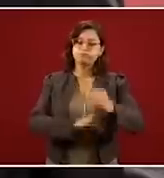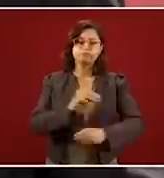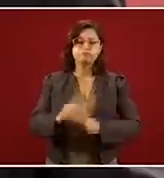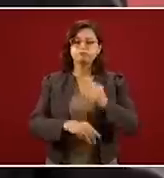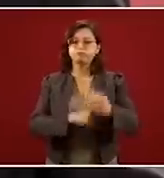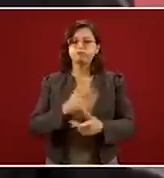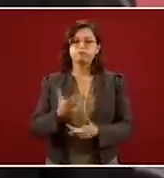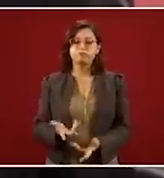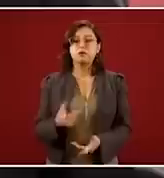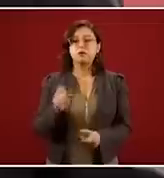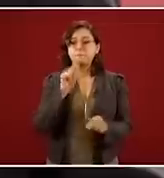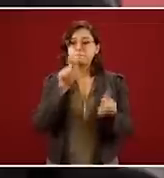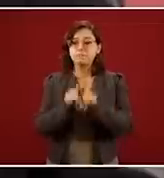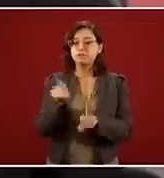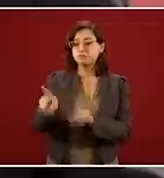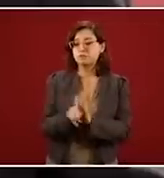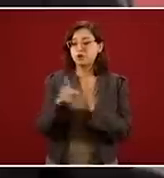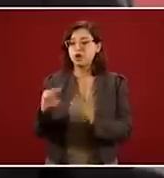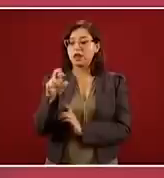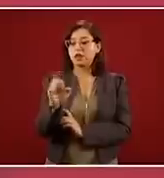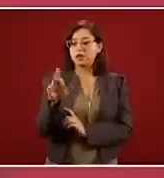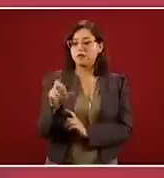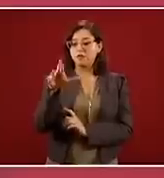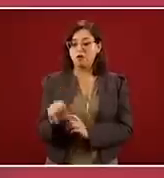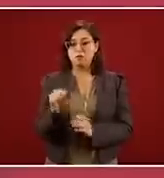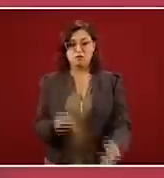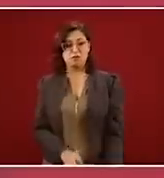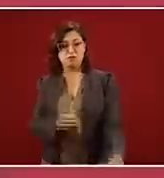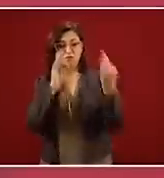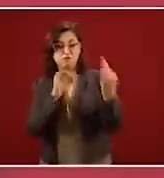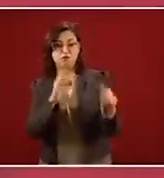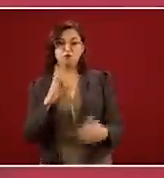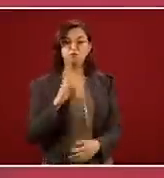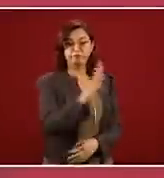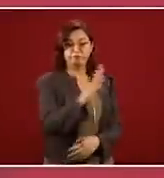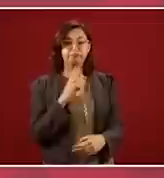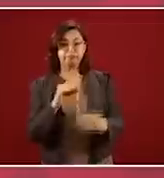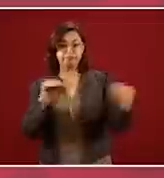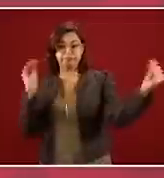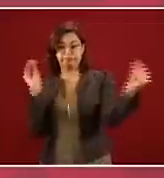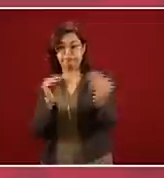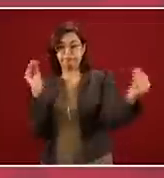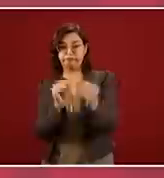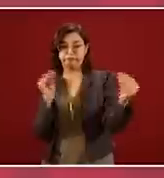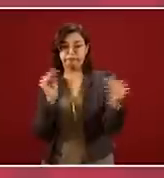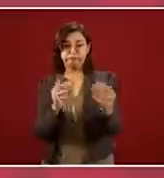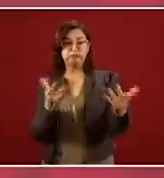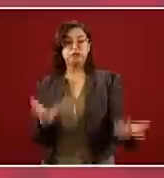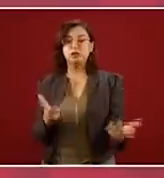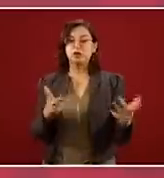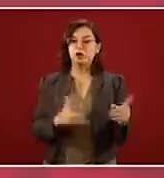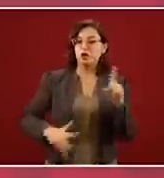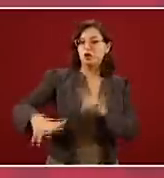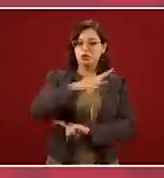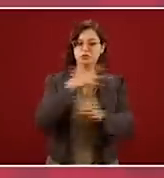frontal del periódico Reforma con Moreira, o sea, para tener todos los